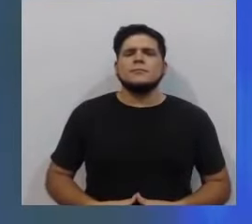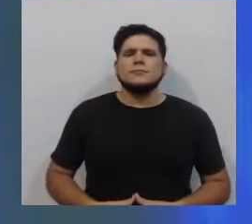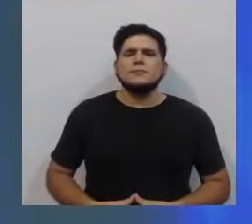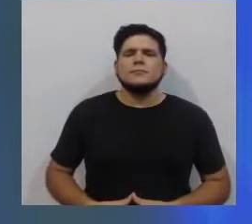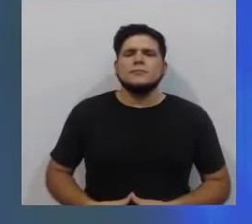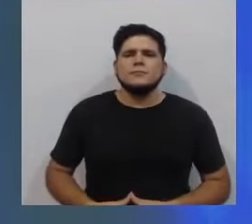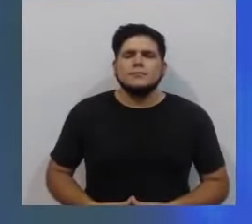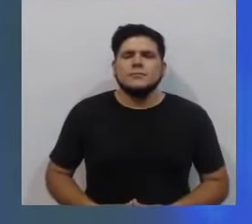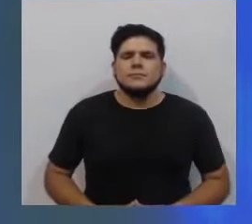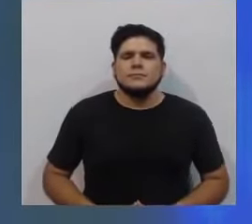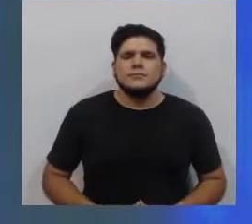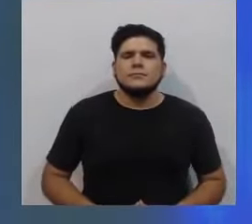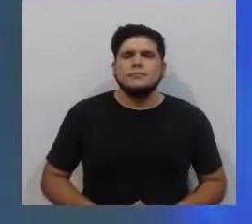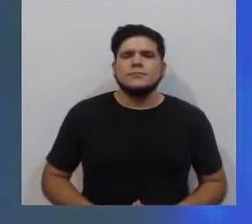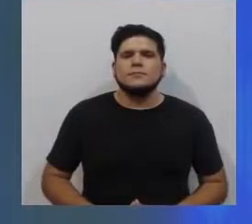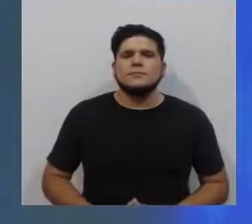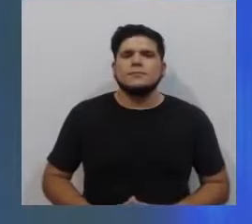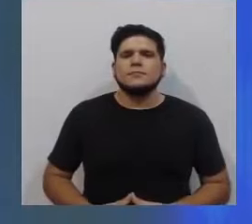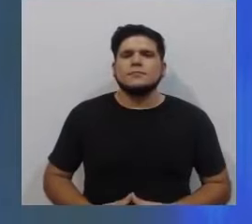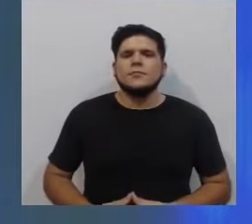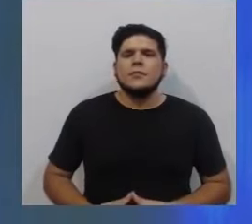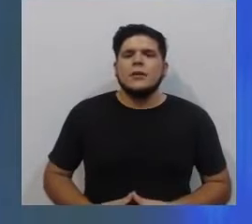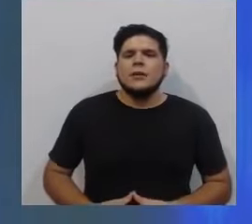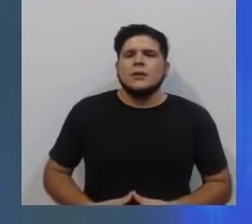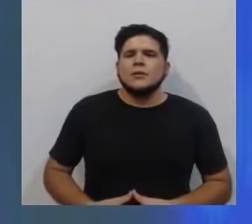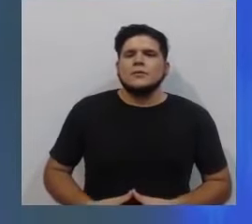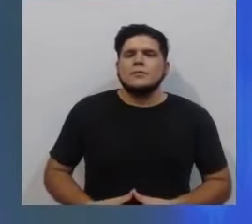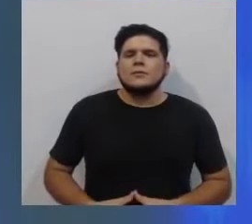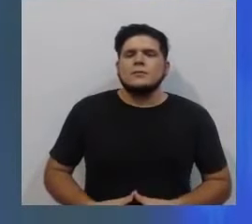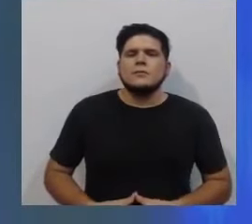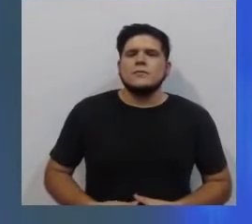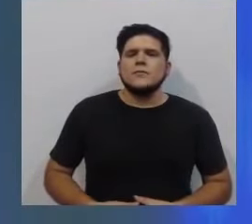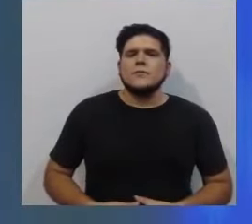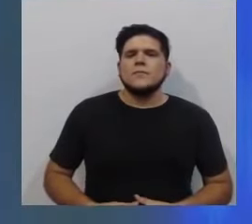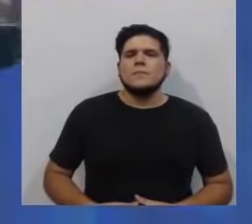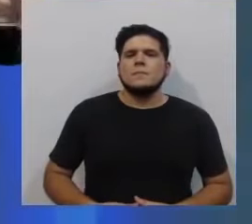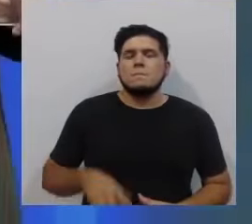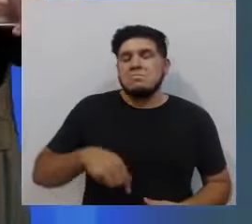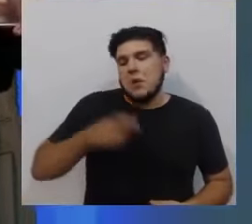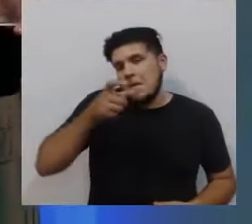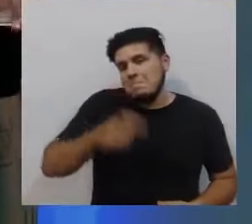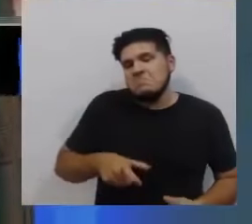verso 17 les dije dicen eh mías pues vosotros